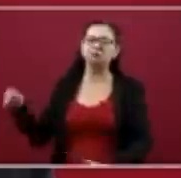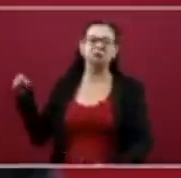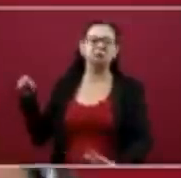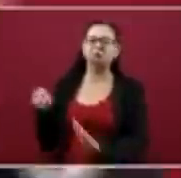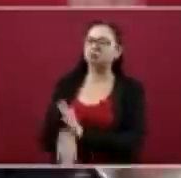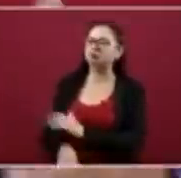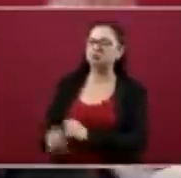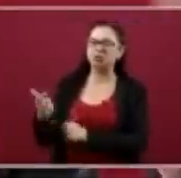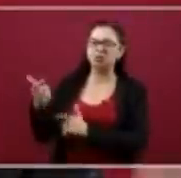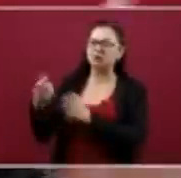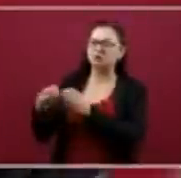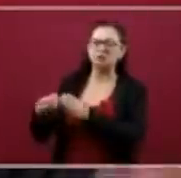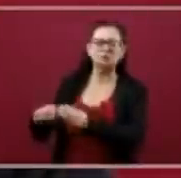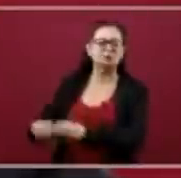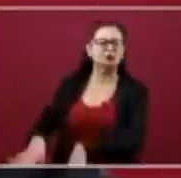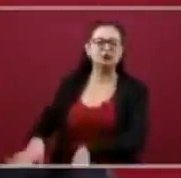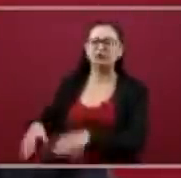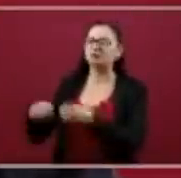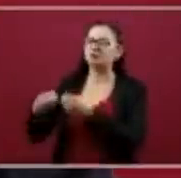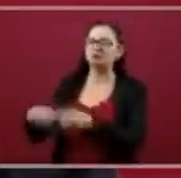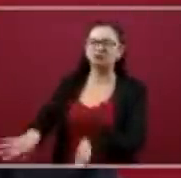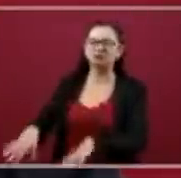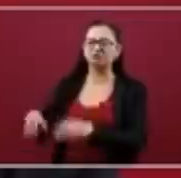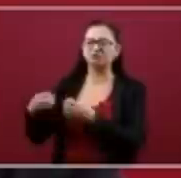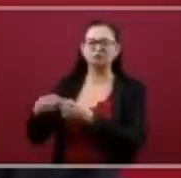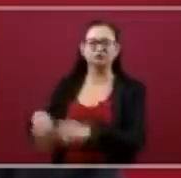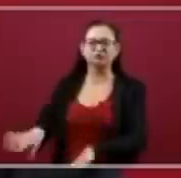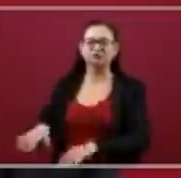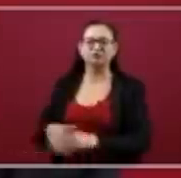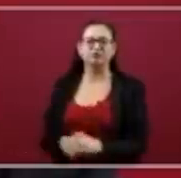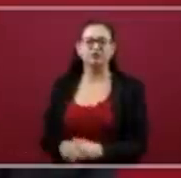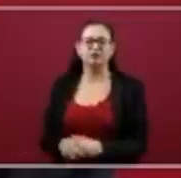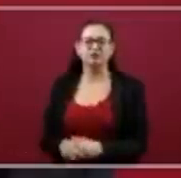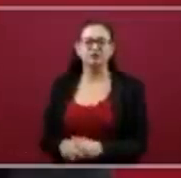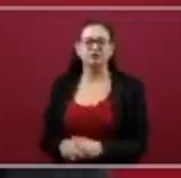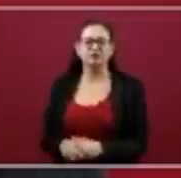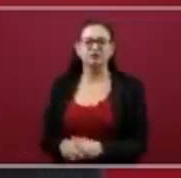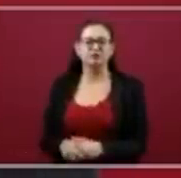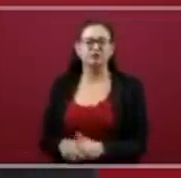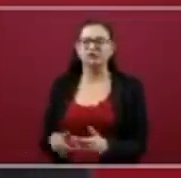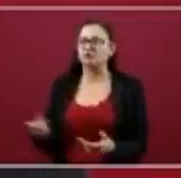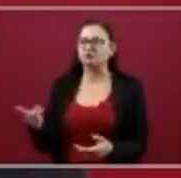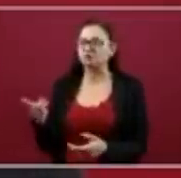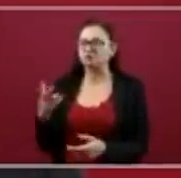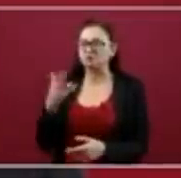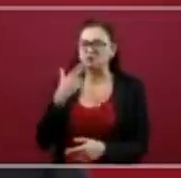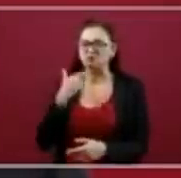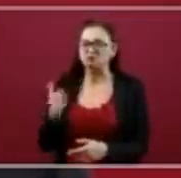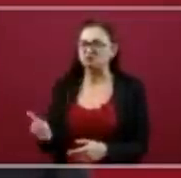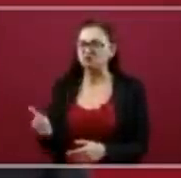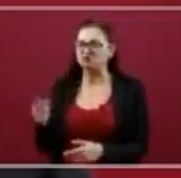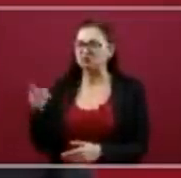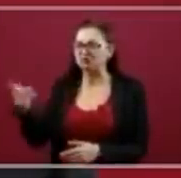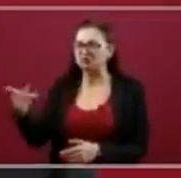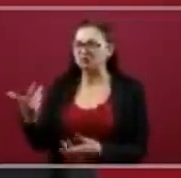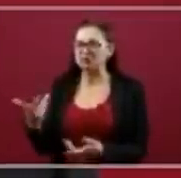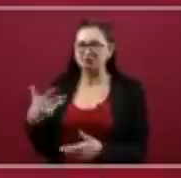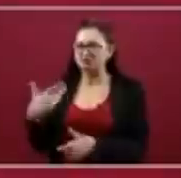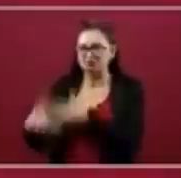que sería seguirle metiendo dinero bueno al